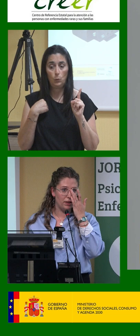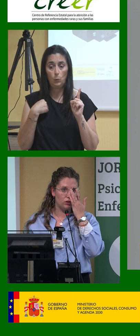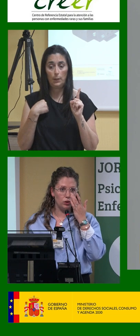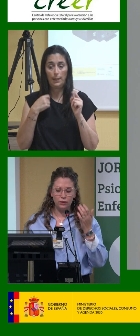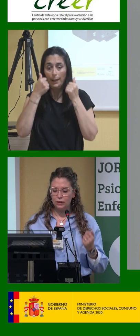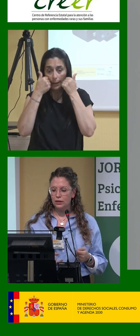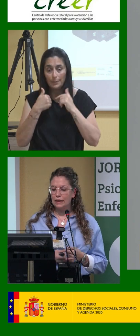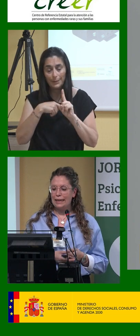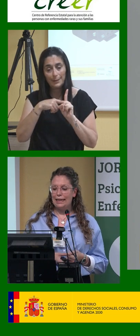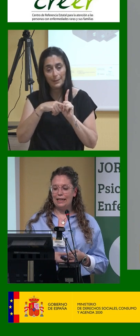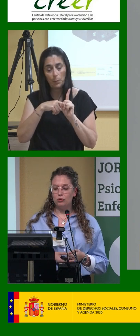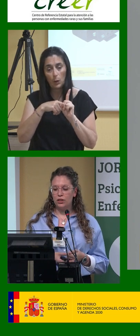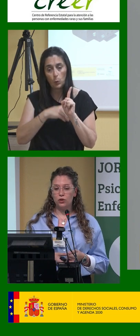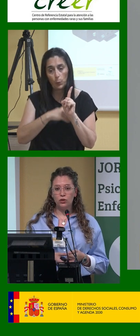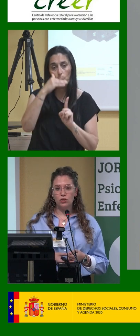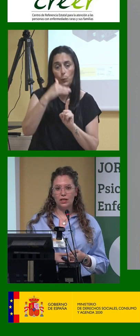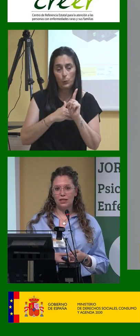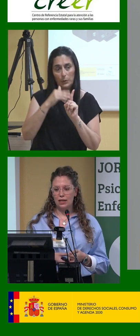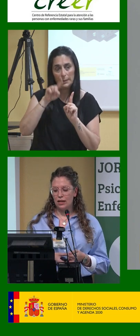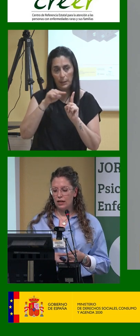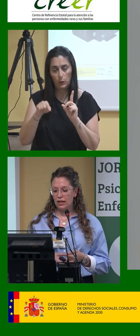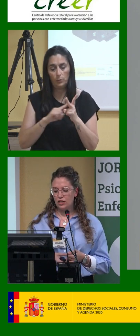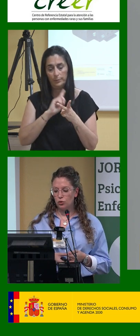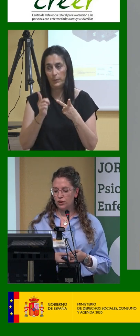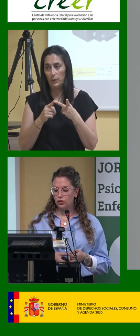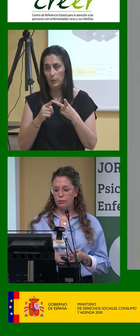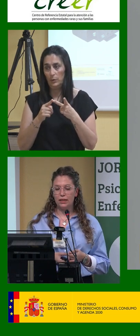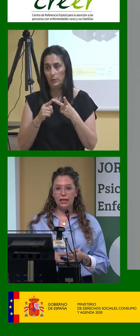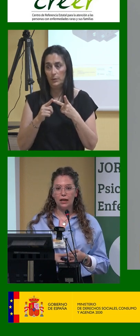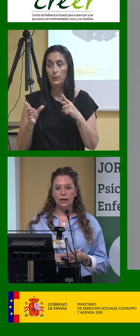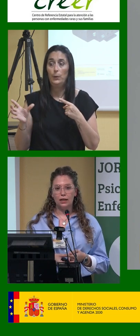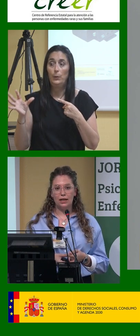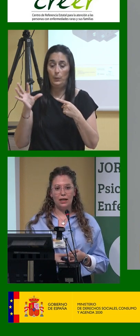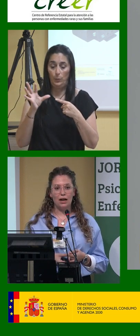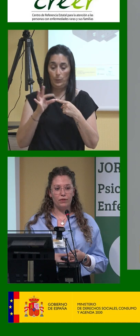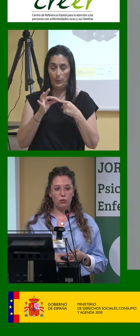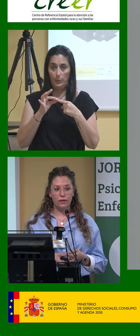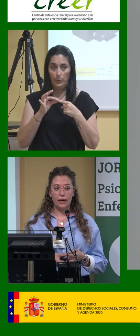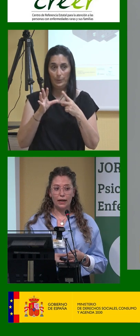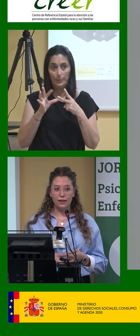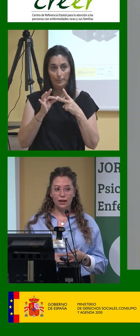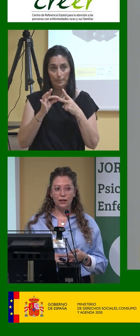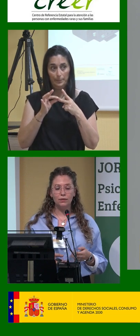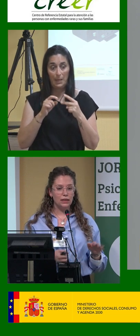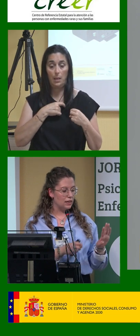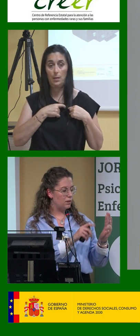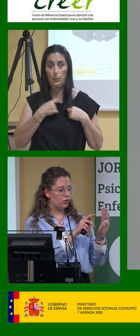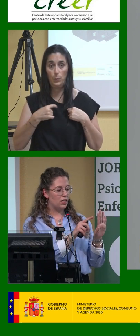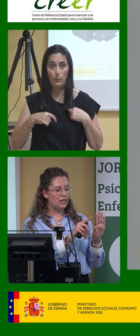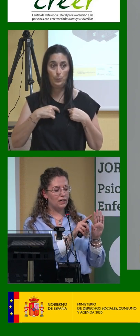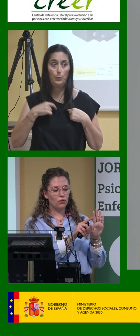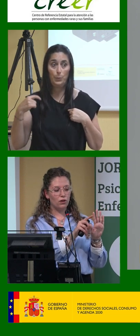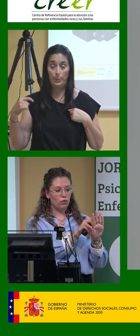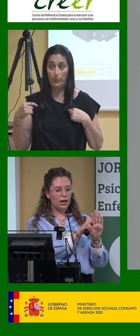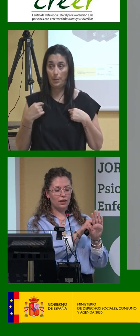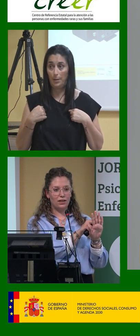de la temperatura. En el número 2 es el instrumento que medía la frecuencia cardíaca, que se ponía